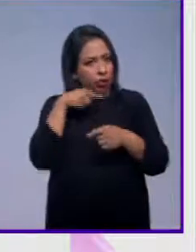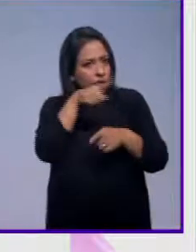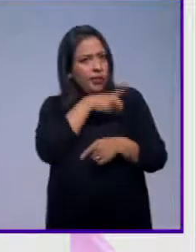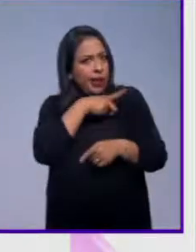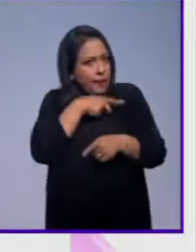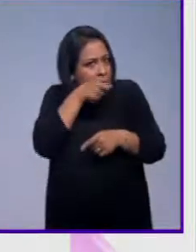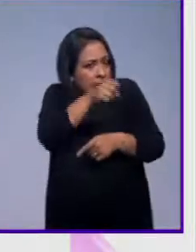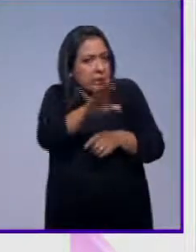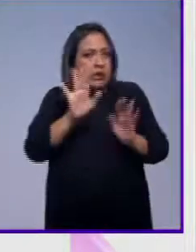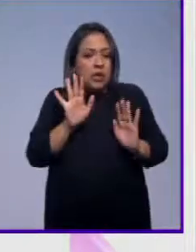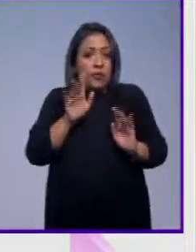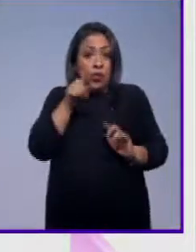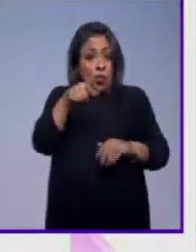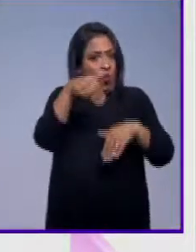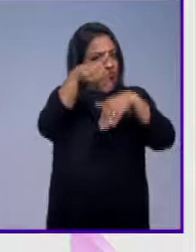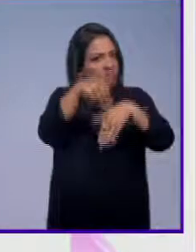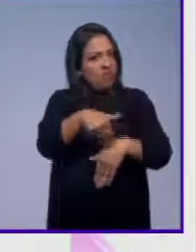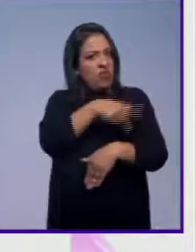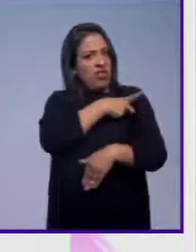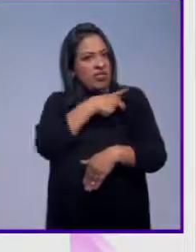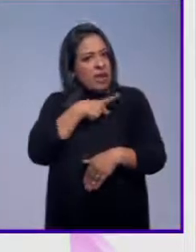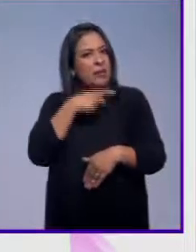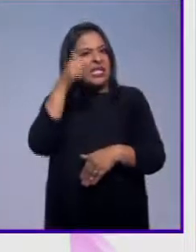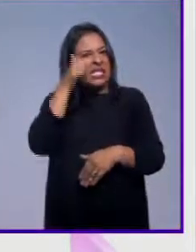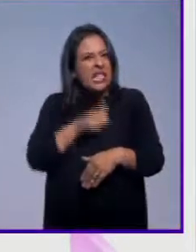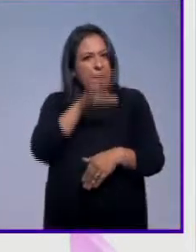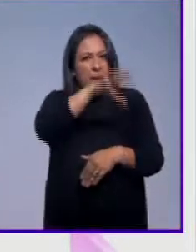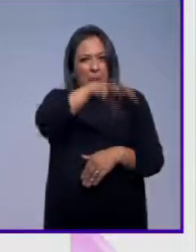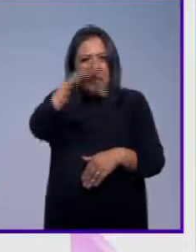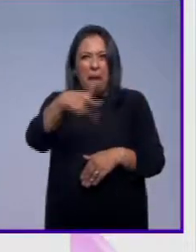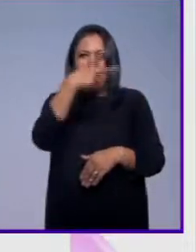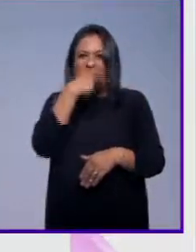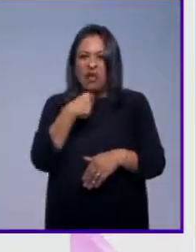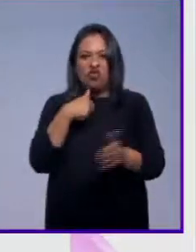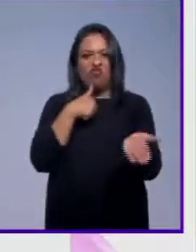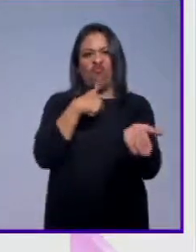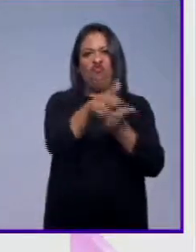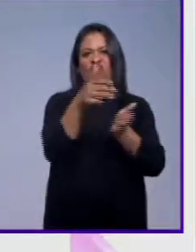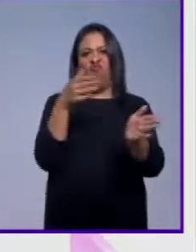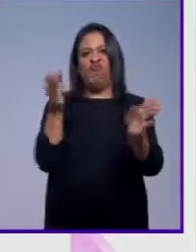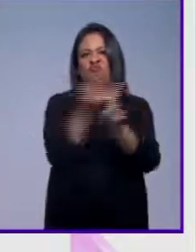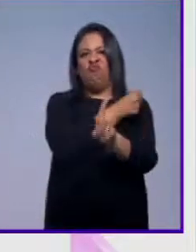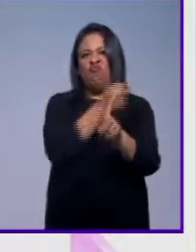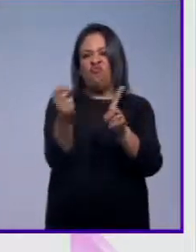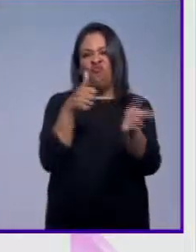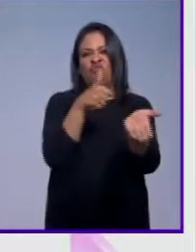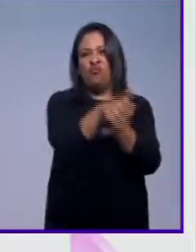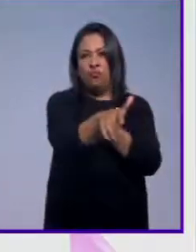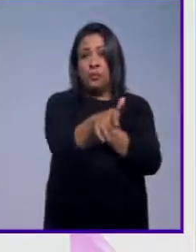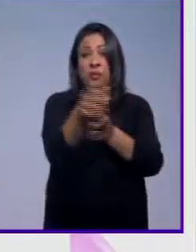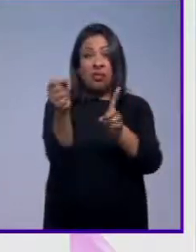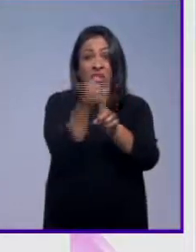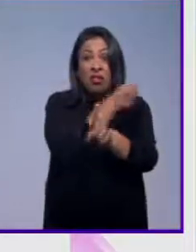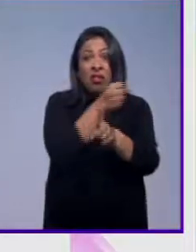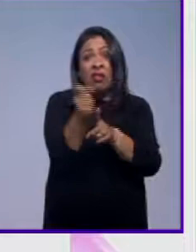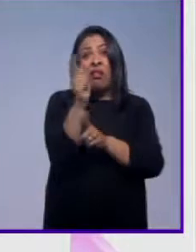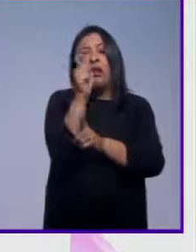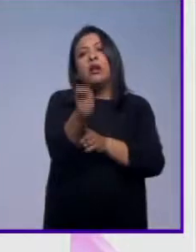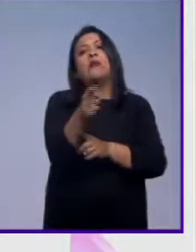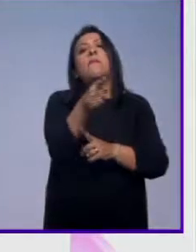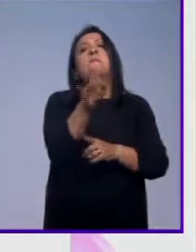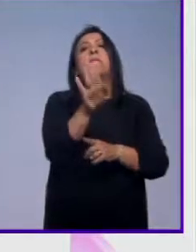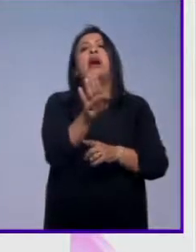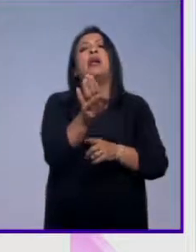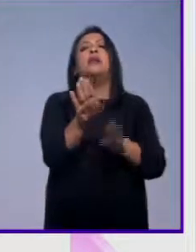si no se comportan como machines en todos los contextos los van a sacar a golpes claro y si los sacan a golpes que son